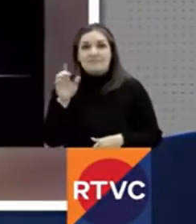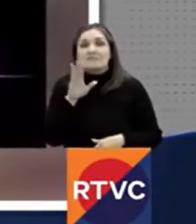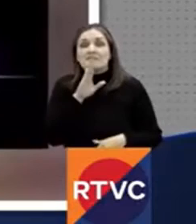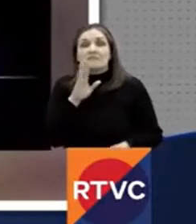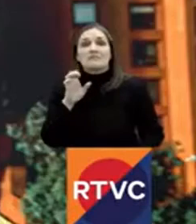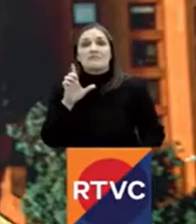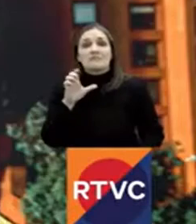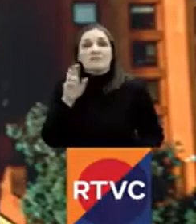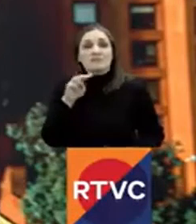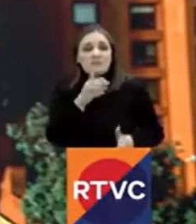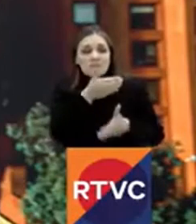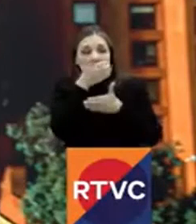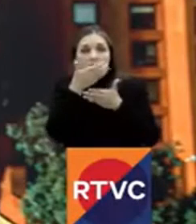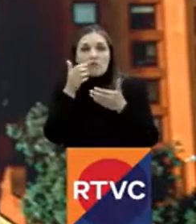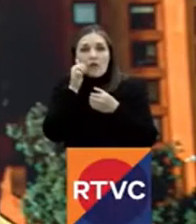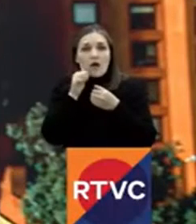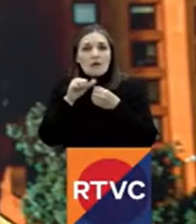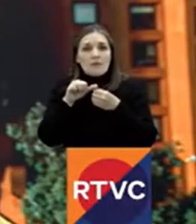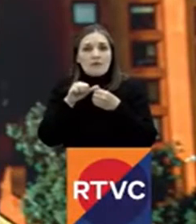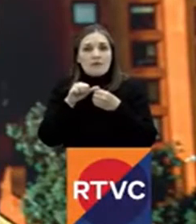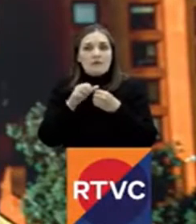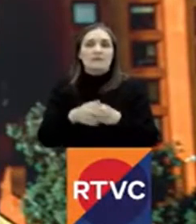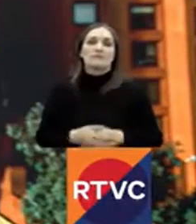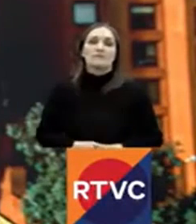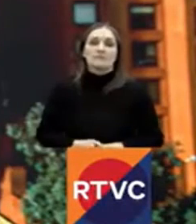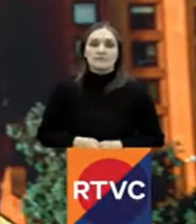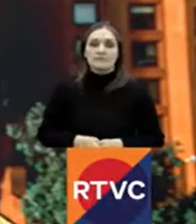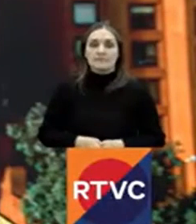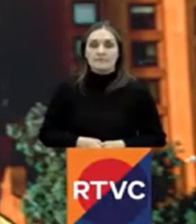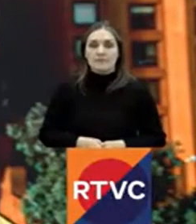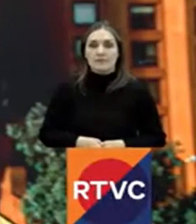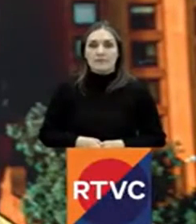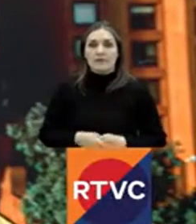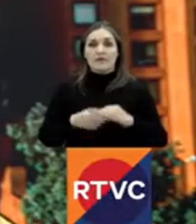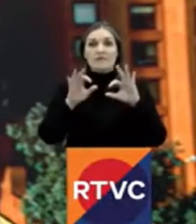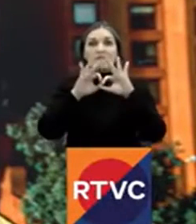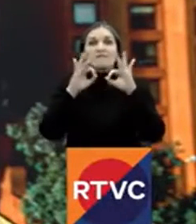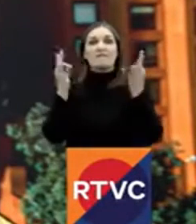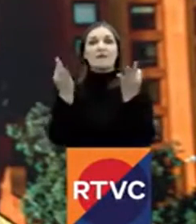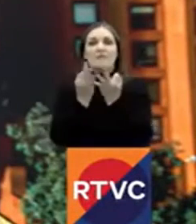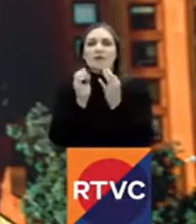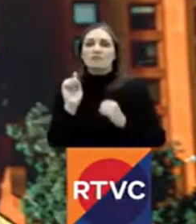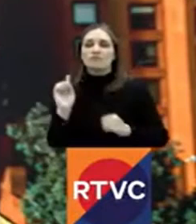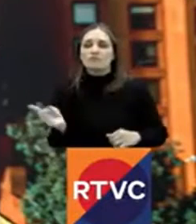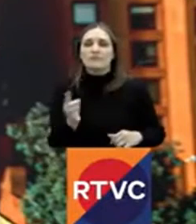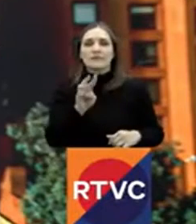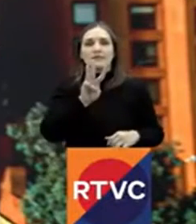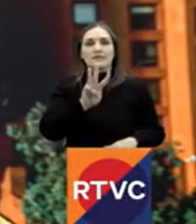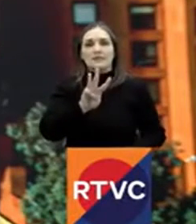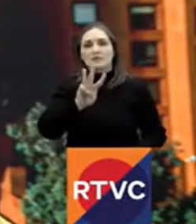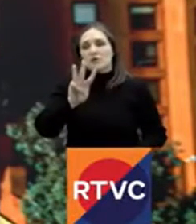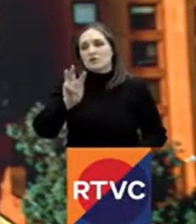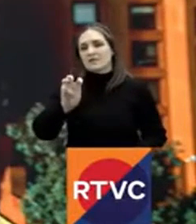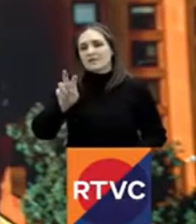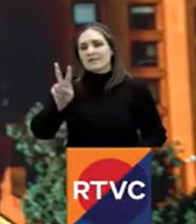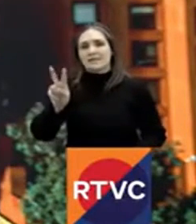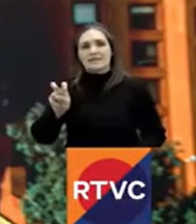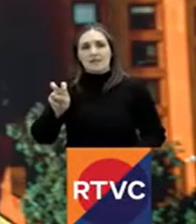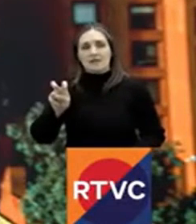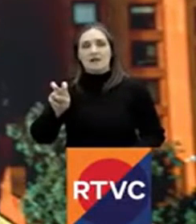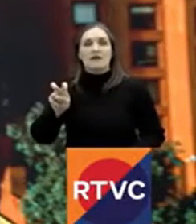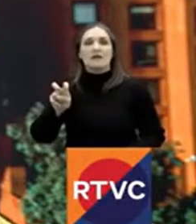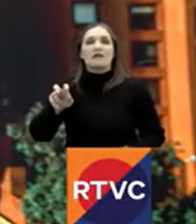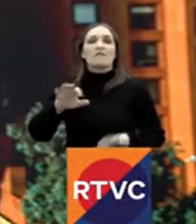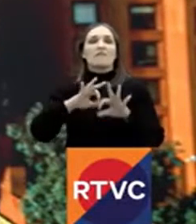en Arauquita. Por lo menos 387 familias del resguardo indígena de Río Blanco, en el sur del Cauca, completan 4